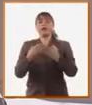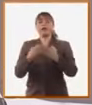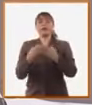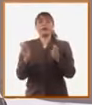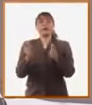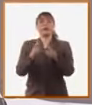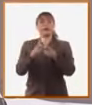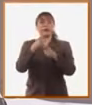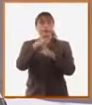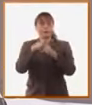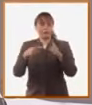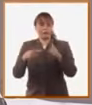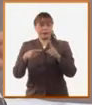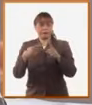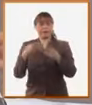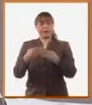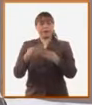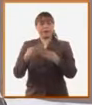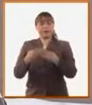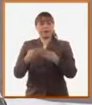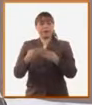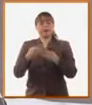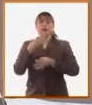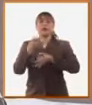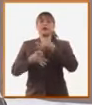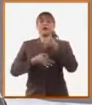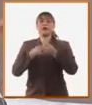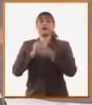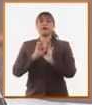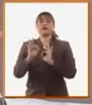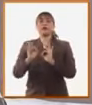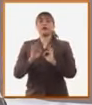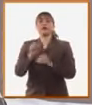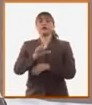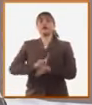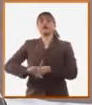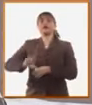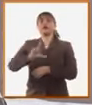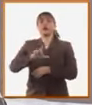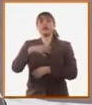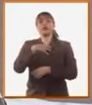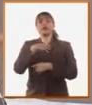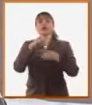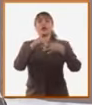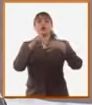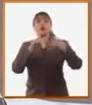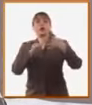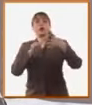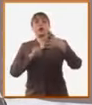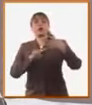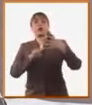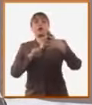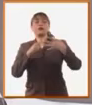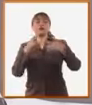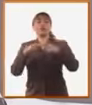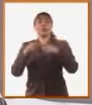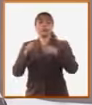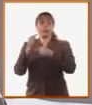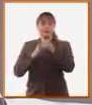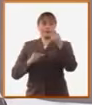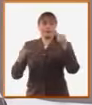empresas, que ya, además de lo que se habló de la seguridad social, creo que tiene cuatro aspectos fundamentales en lo que podemos